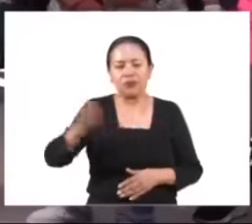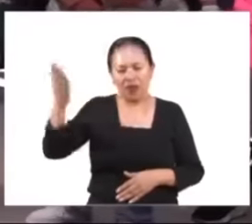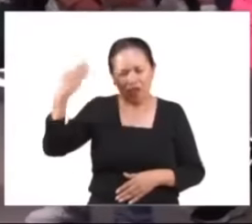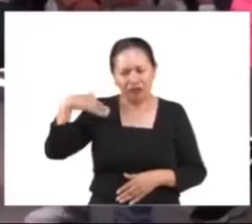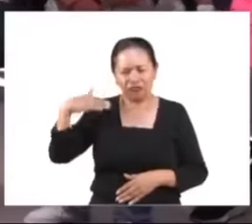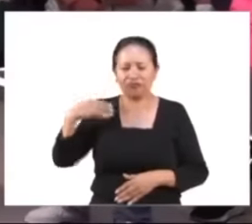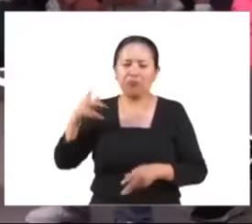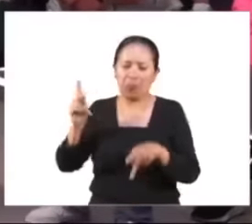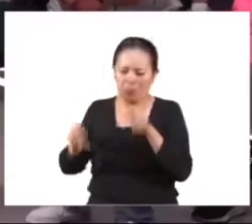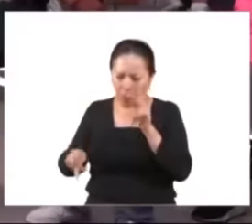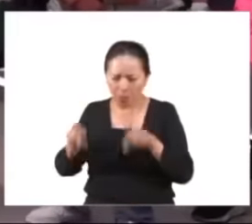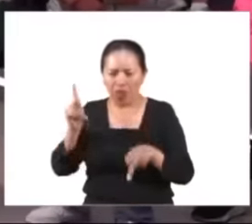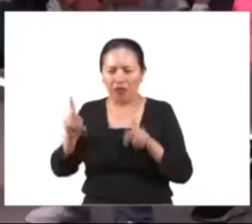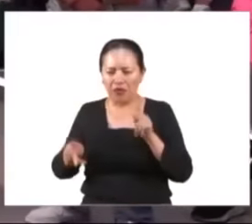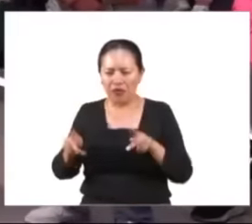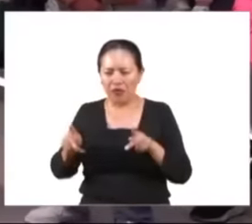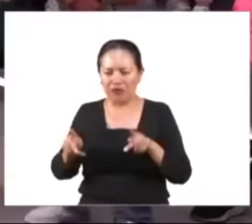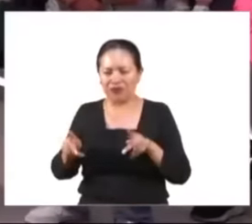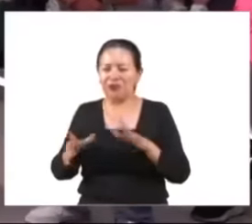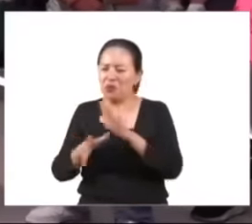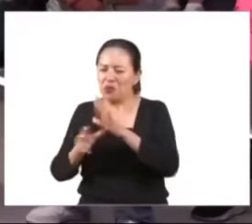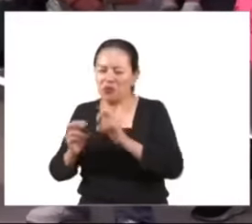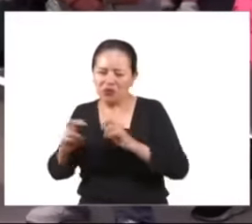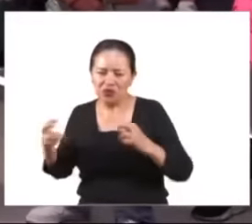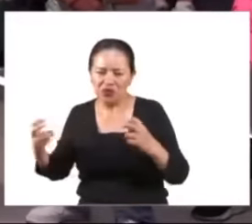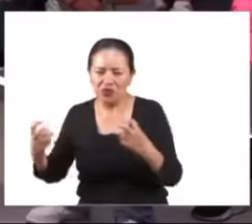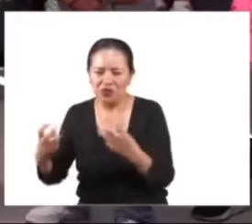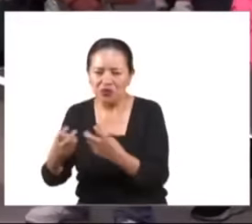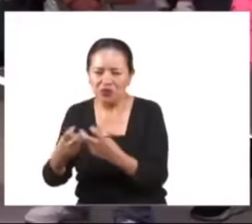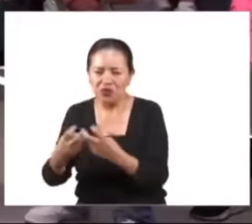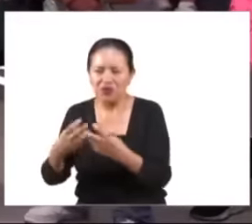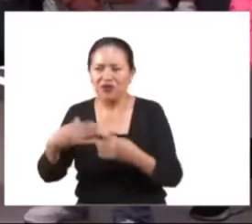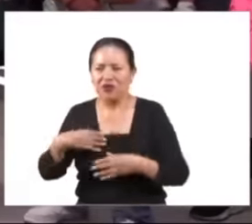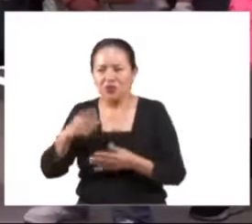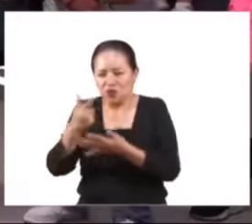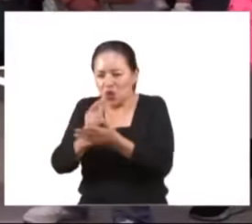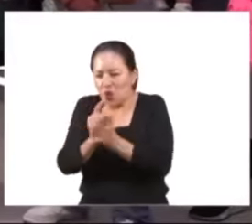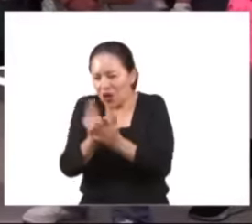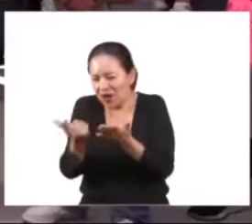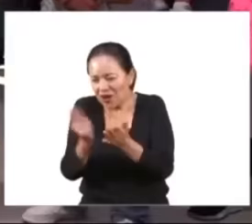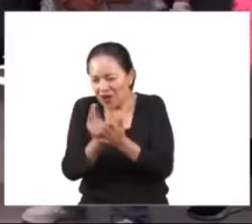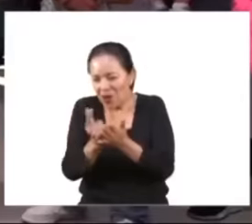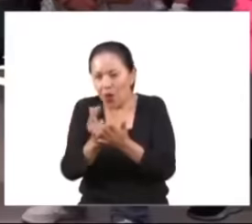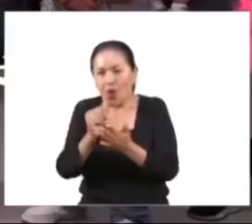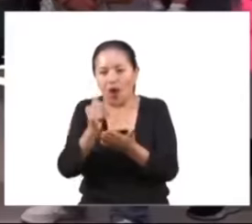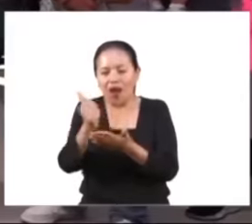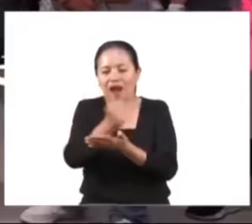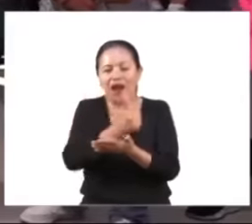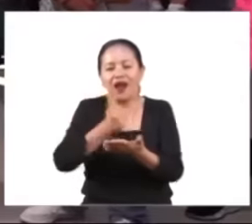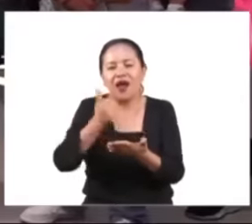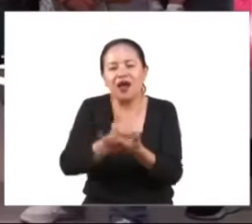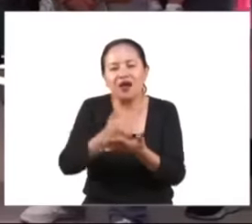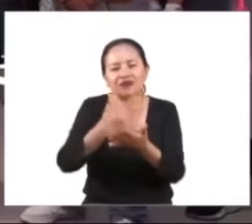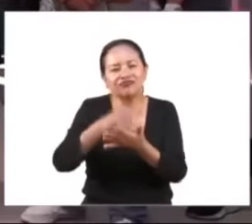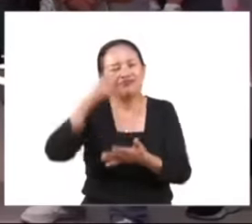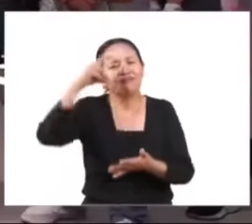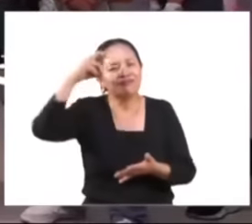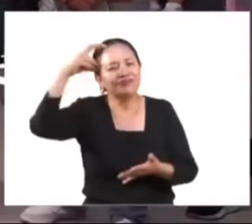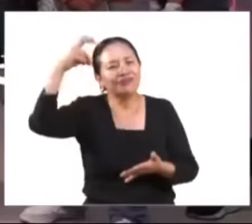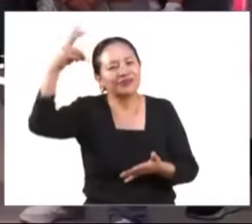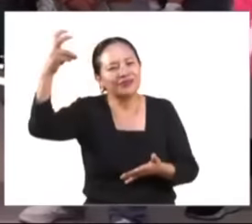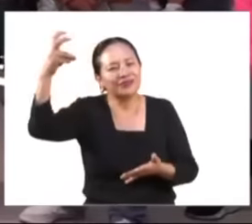trabajo y sacamos un libro que se llama la ciudad que soñamos y le preguntamos a muchísima gente en la